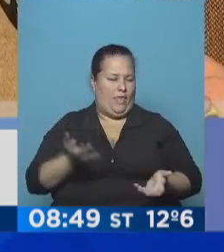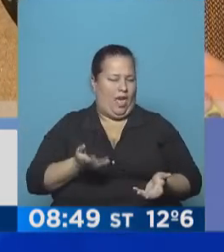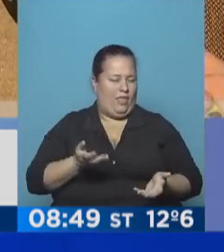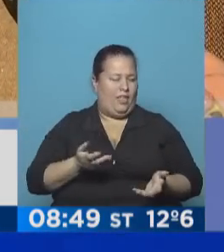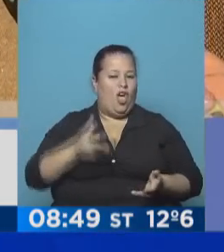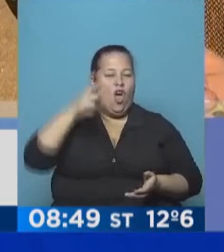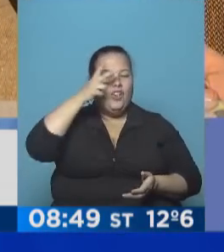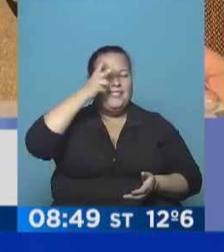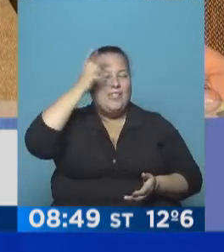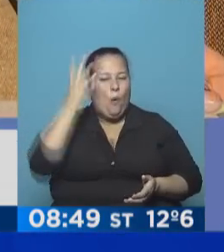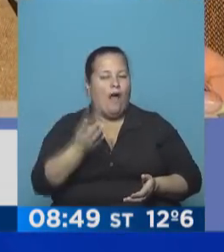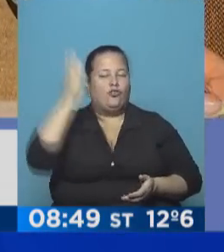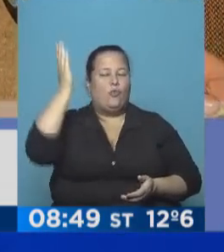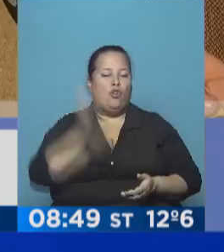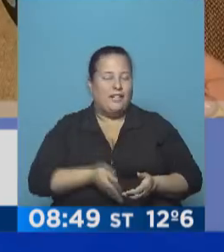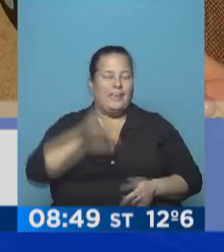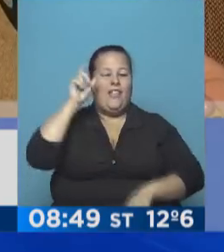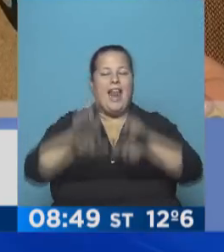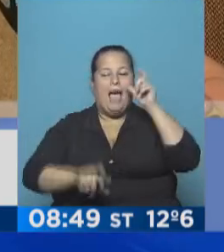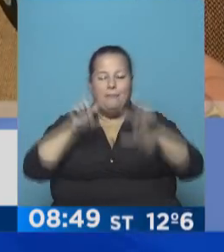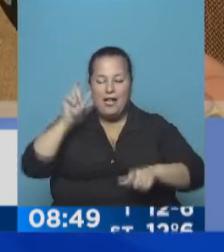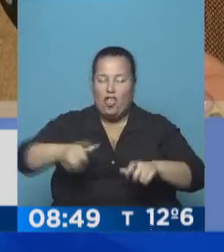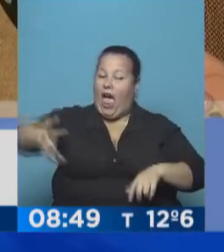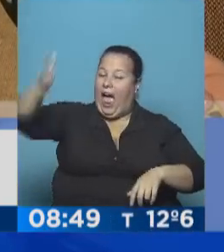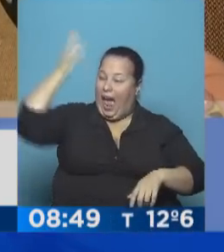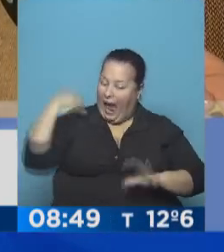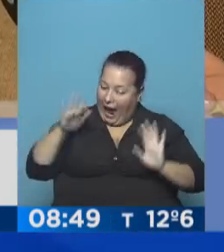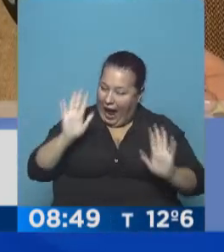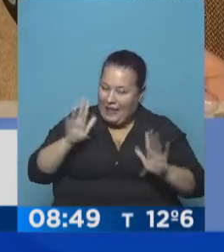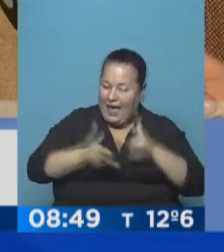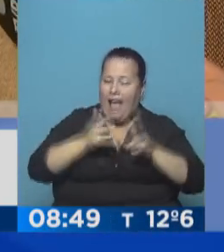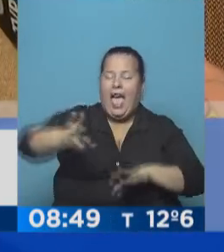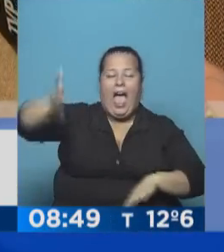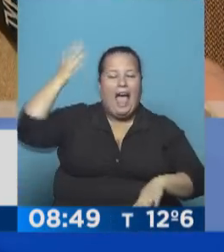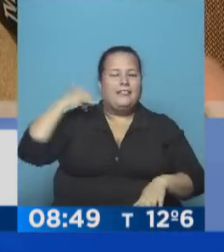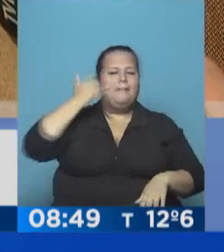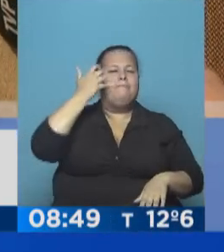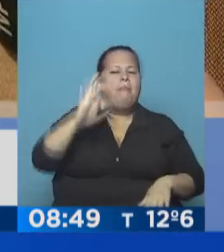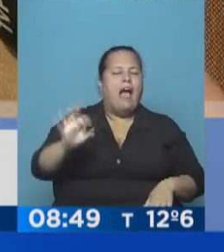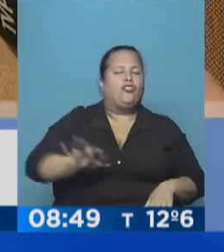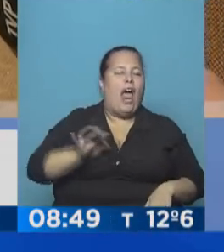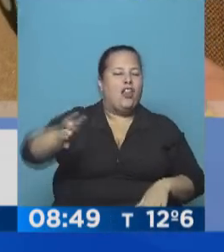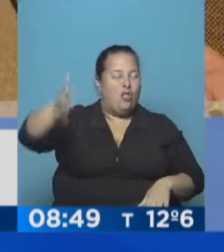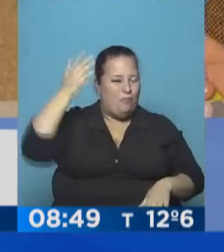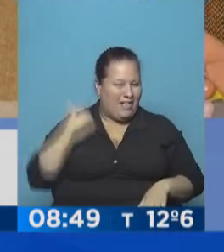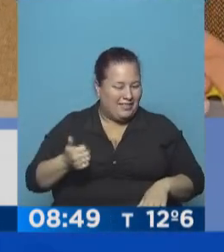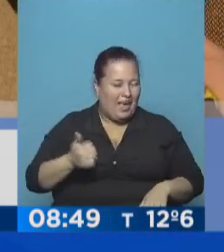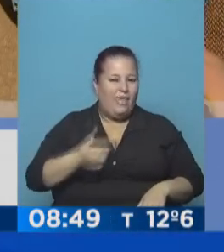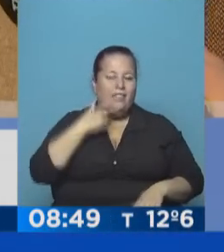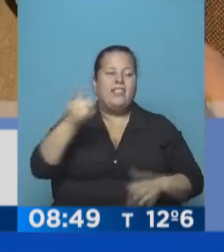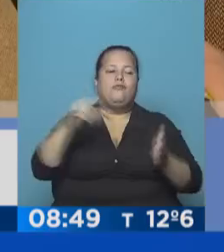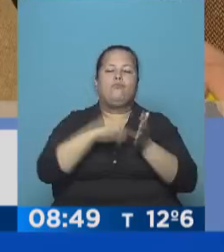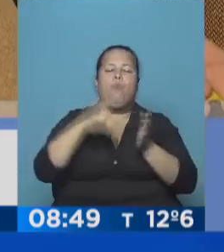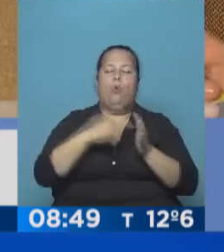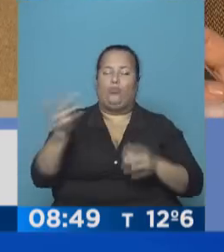El 84% de los usuarios en aquel momento, estamos hablando de mayo del año pasado, calificaba